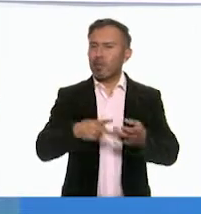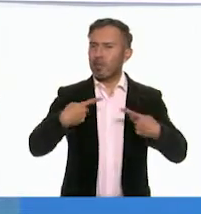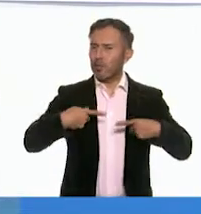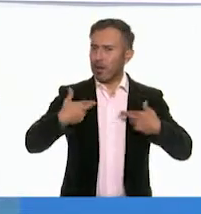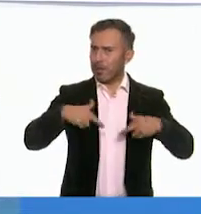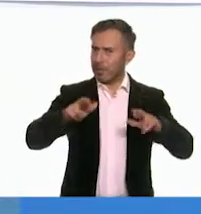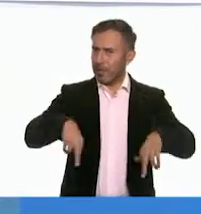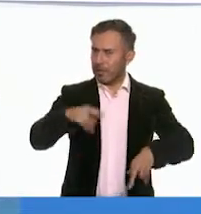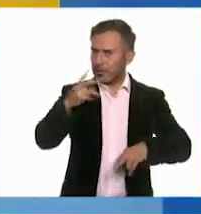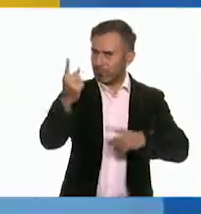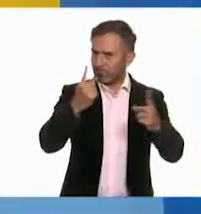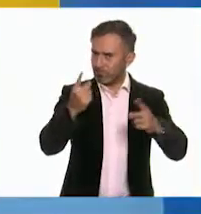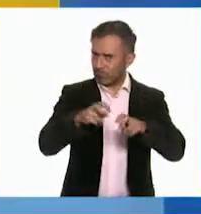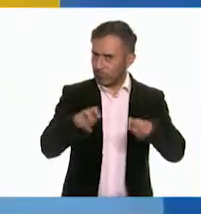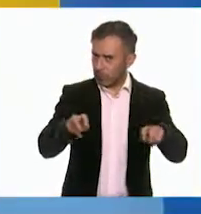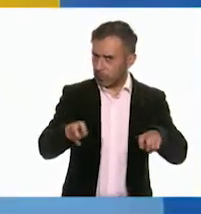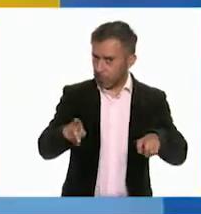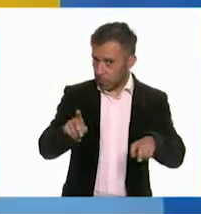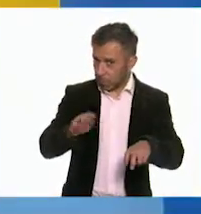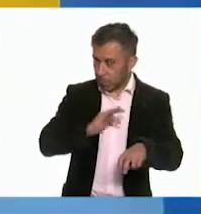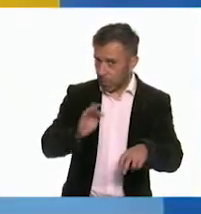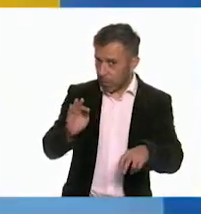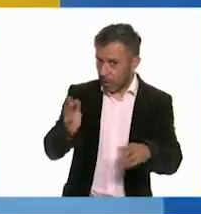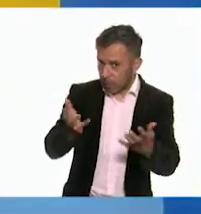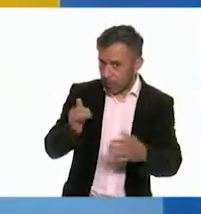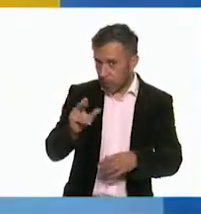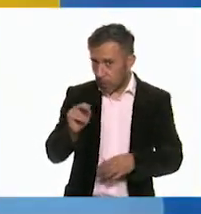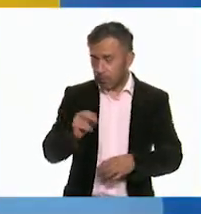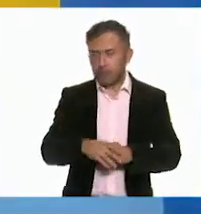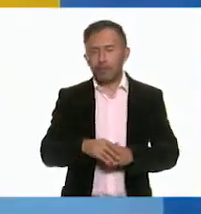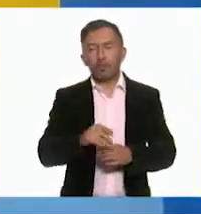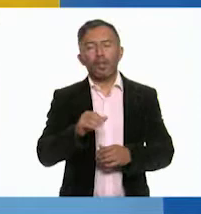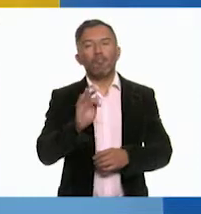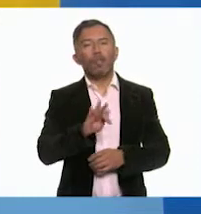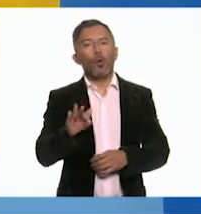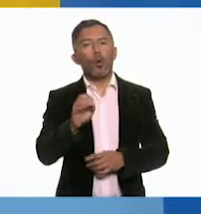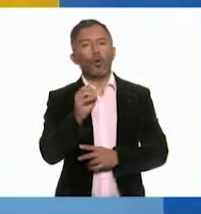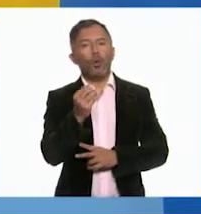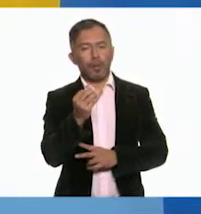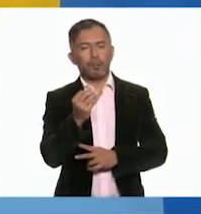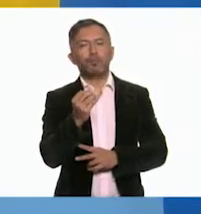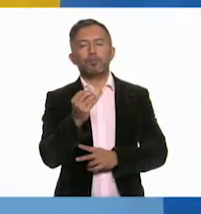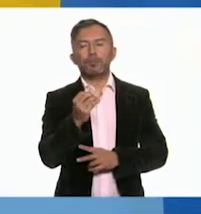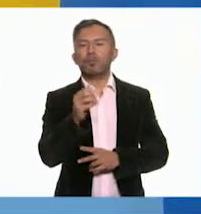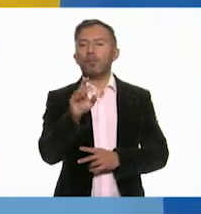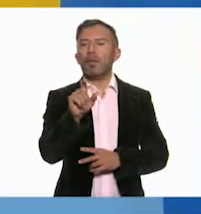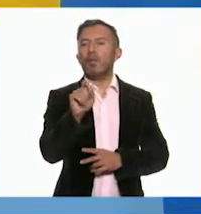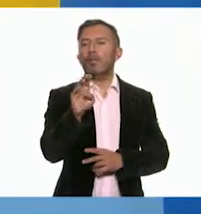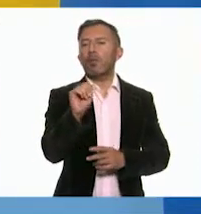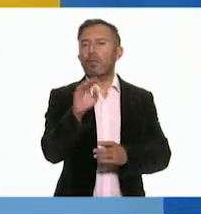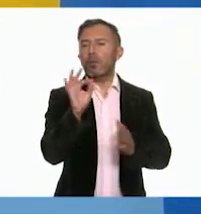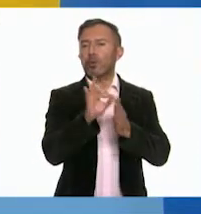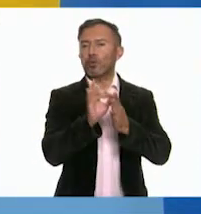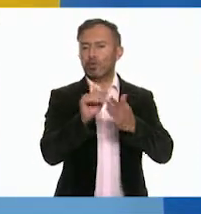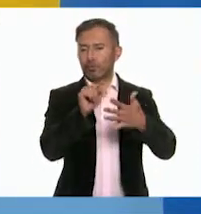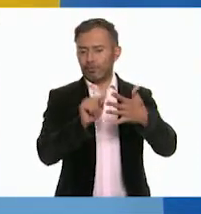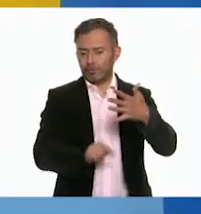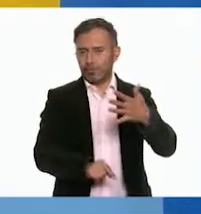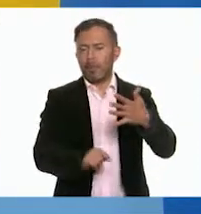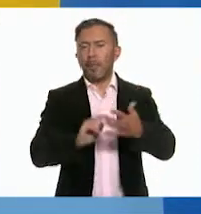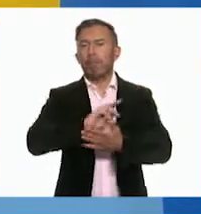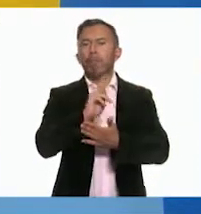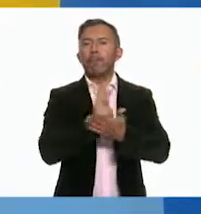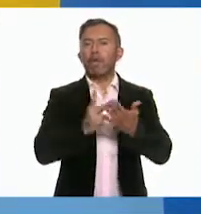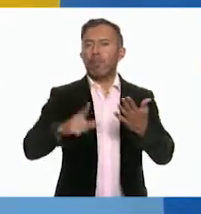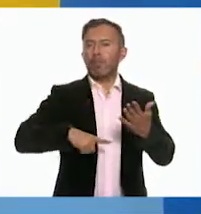hacer o no lo pudo hacer? En octubre dio a conocer en 29 puntos el plan de gobierno americano, entre los que